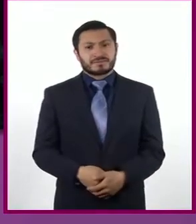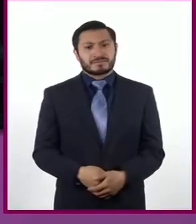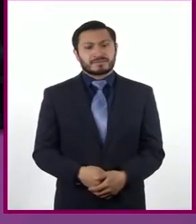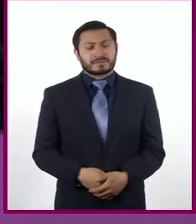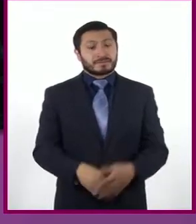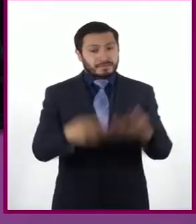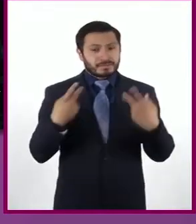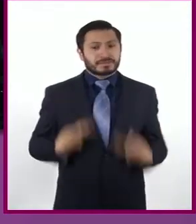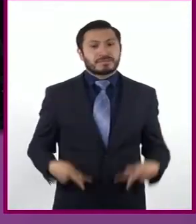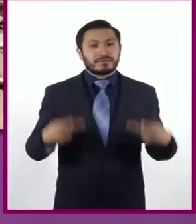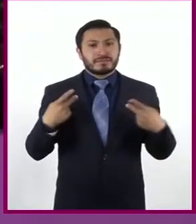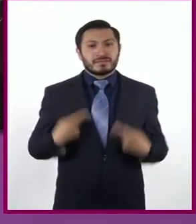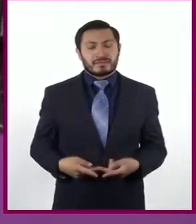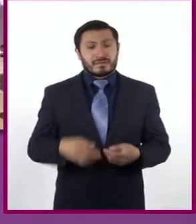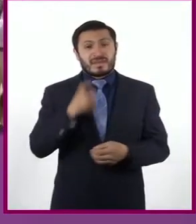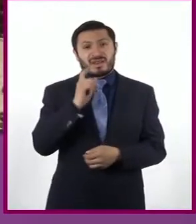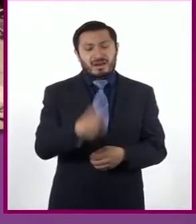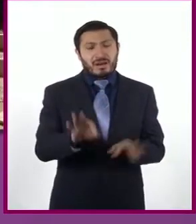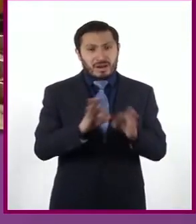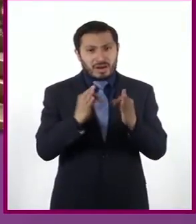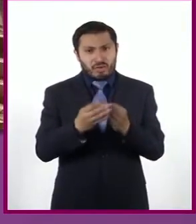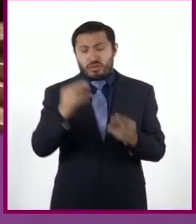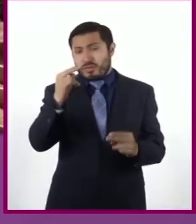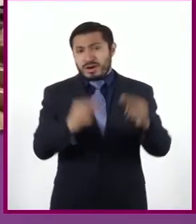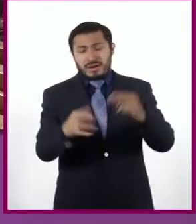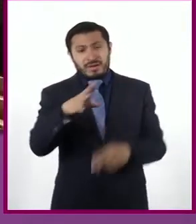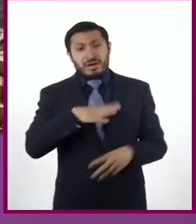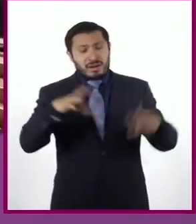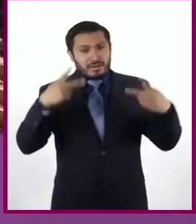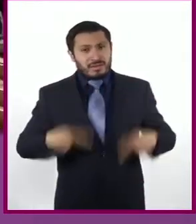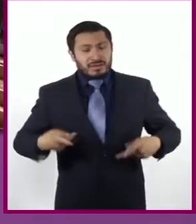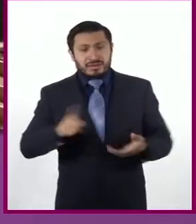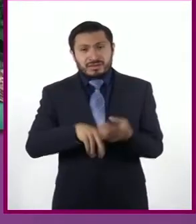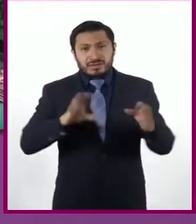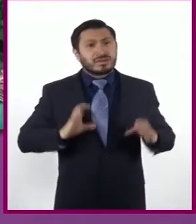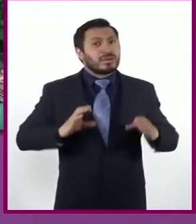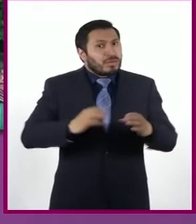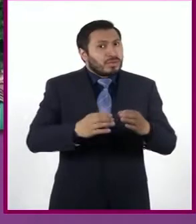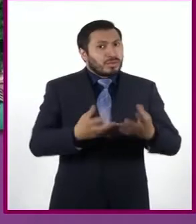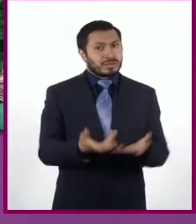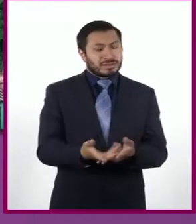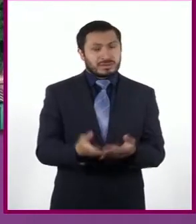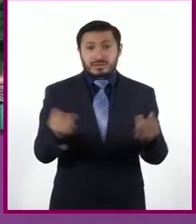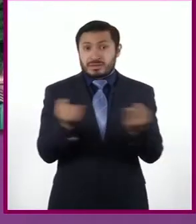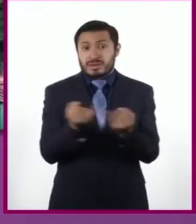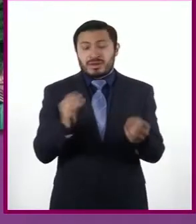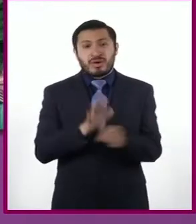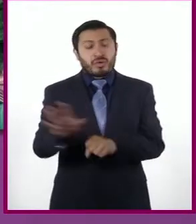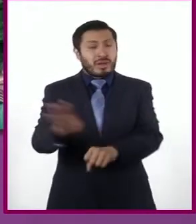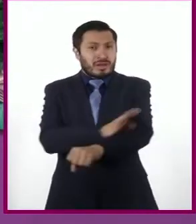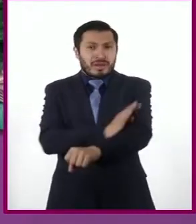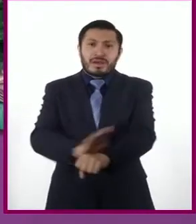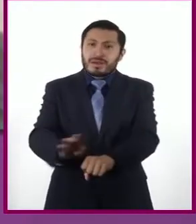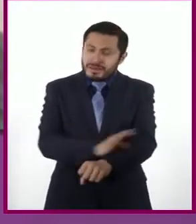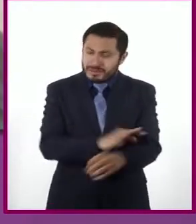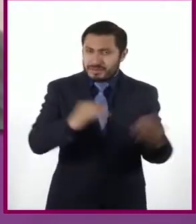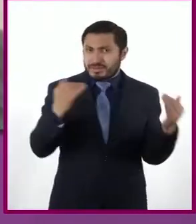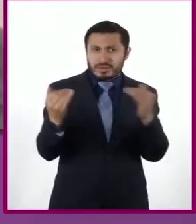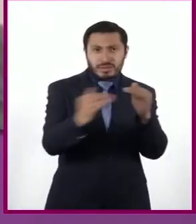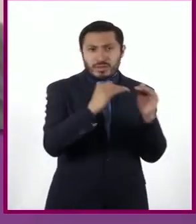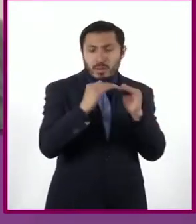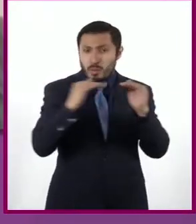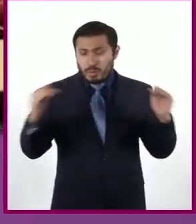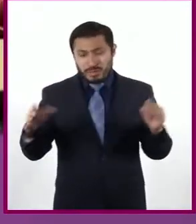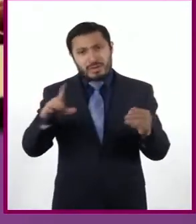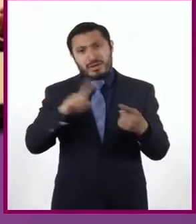La ciudadanía es el estatus que adquieren las personas de una comunidad y de la que son beneficiarias por igual, tanto